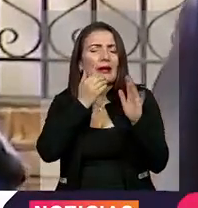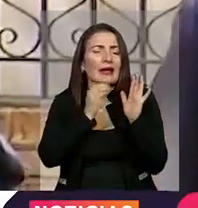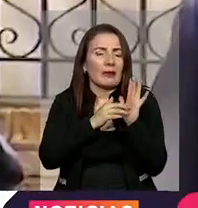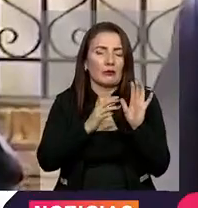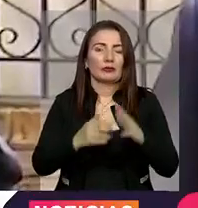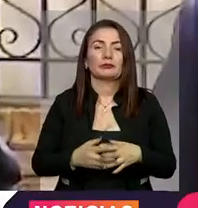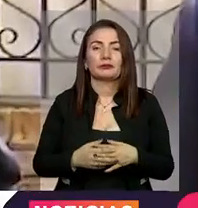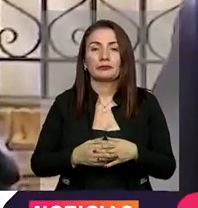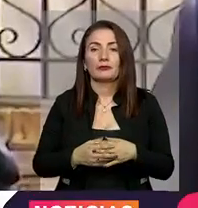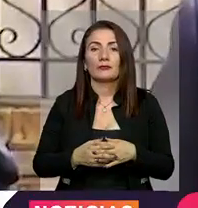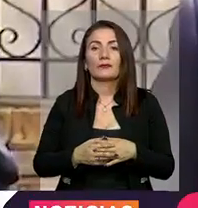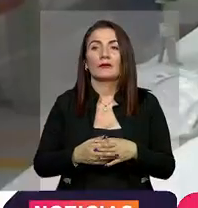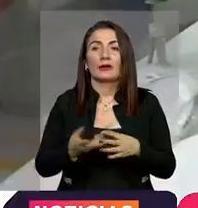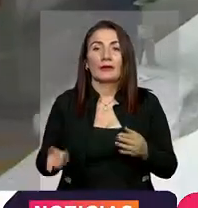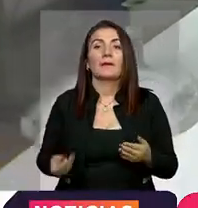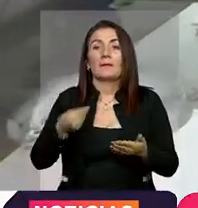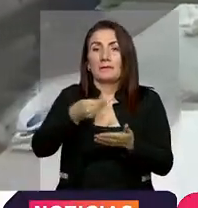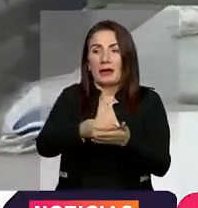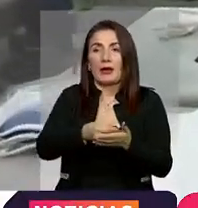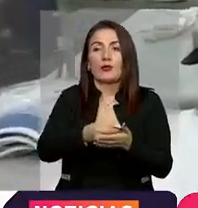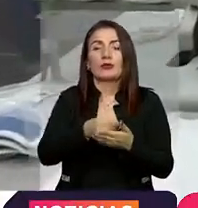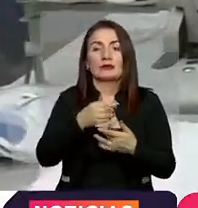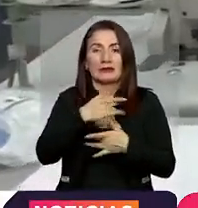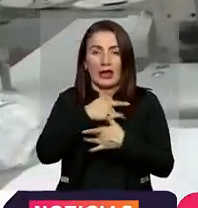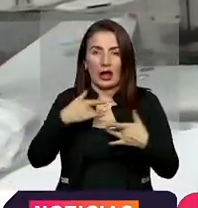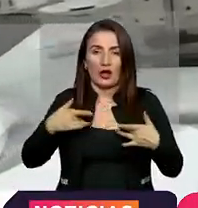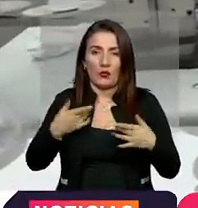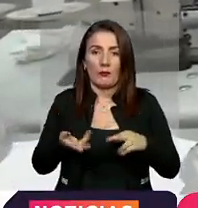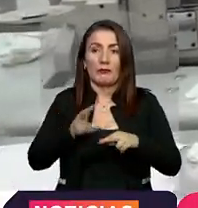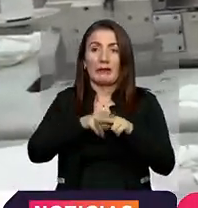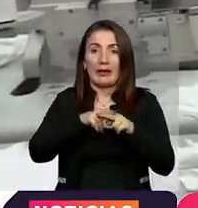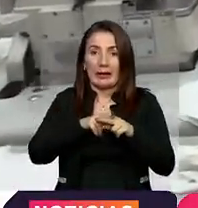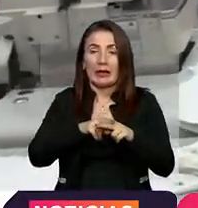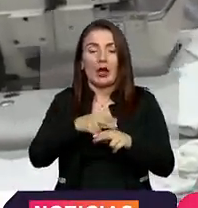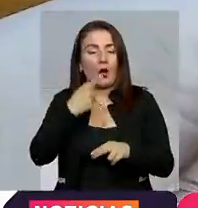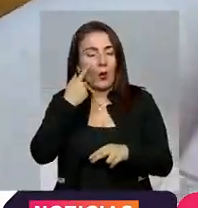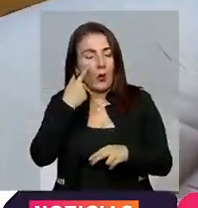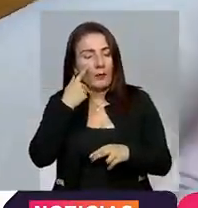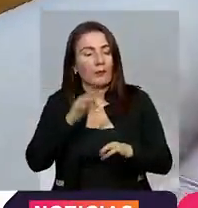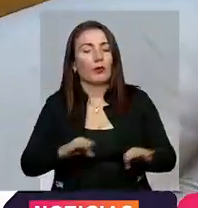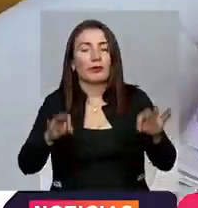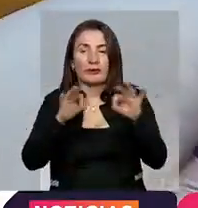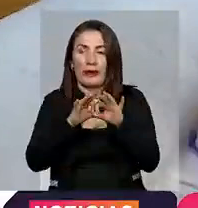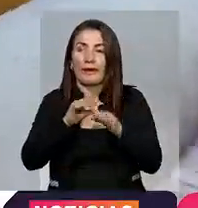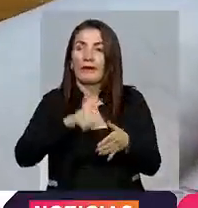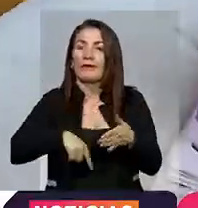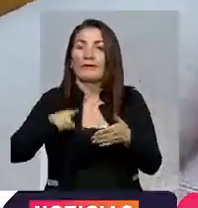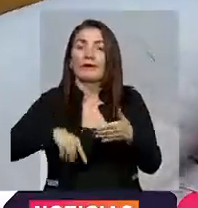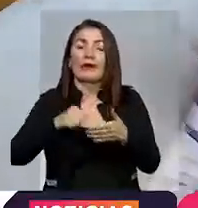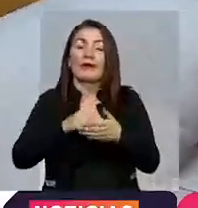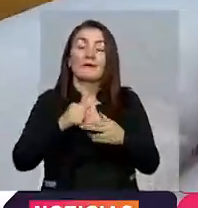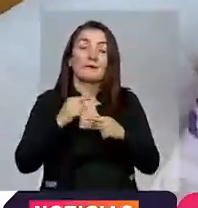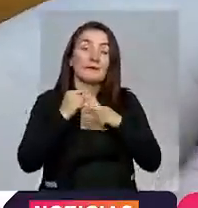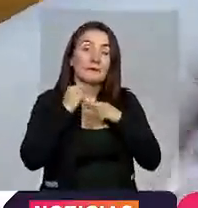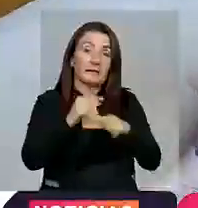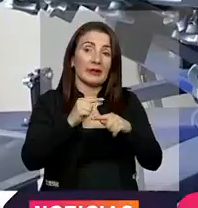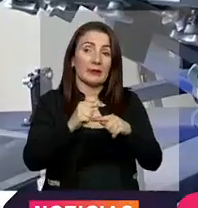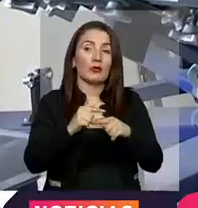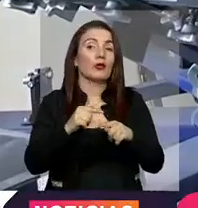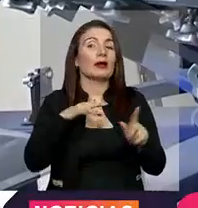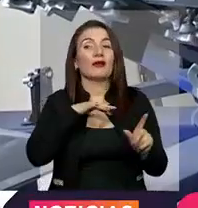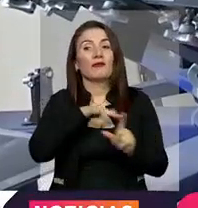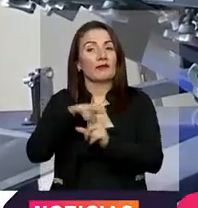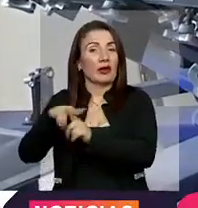ejemplo, los copagos en salud. Expertos financieros se suman a la intención del gobierno afirmando que el salario mínimo no tiene un